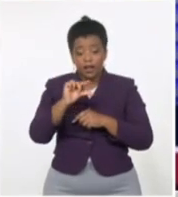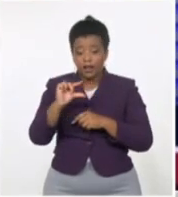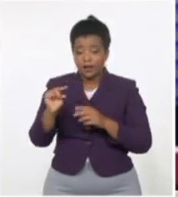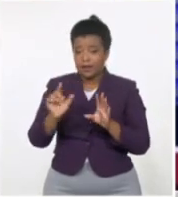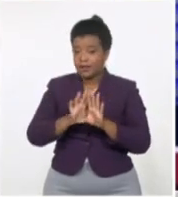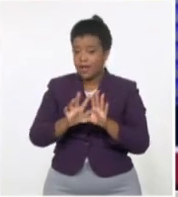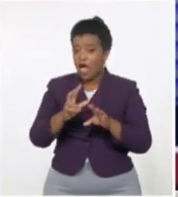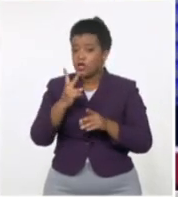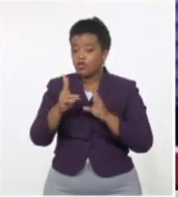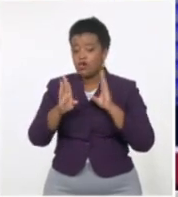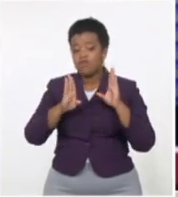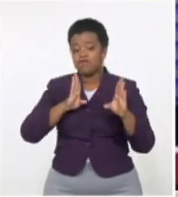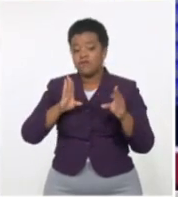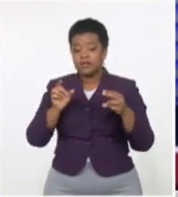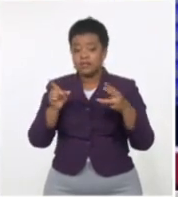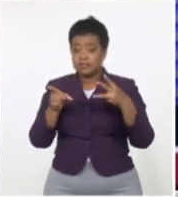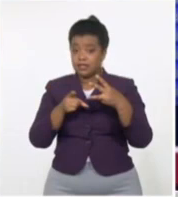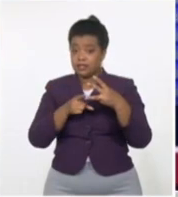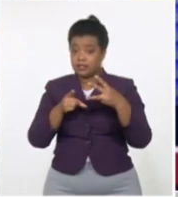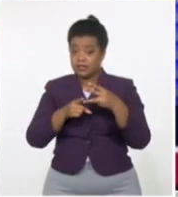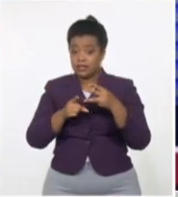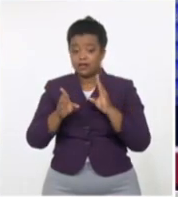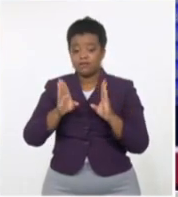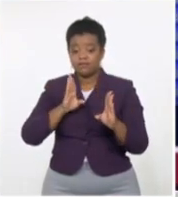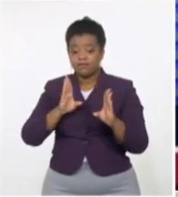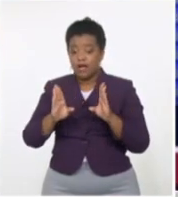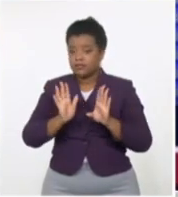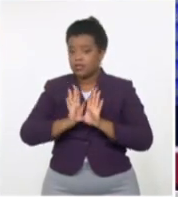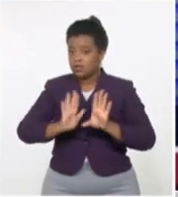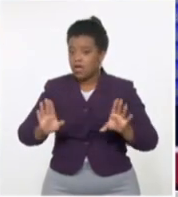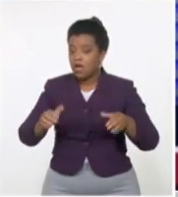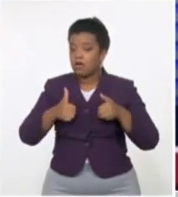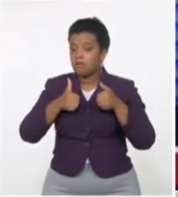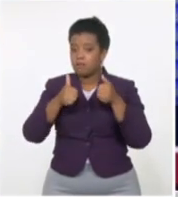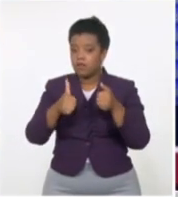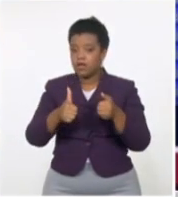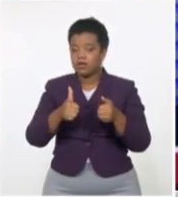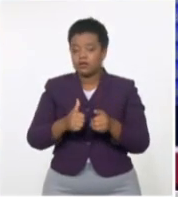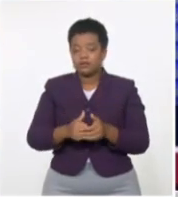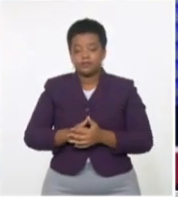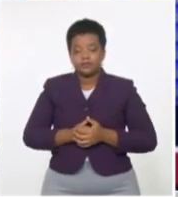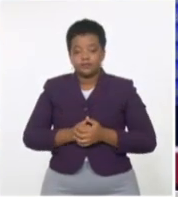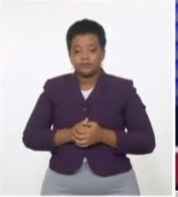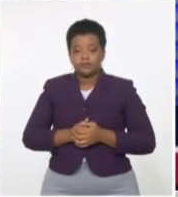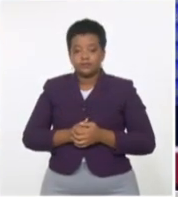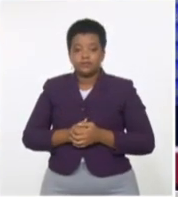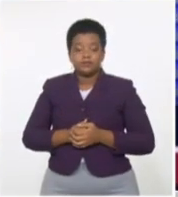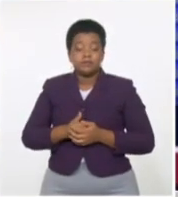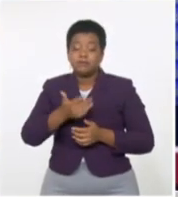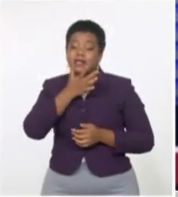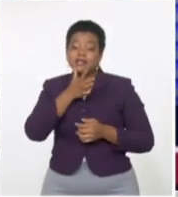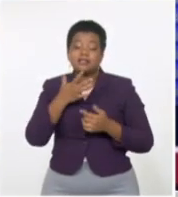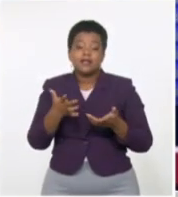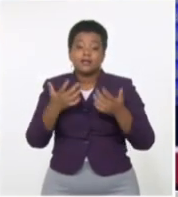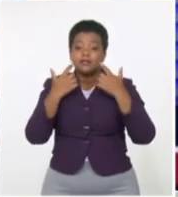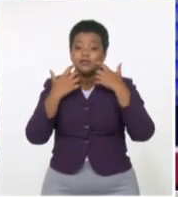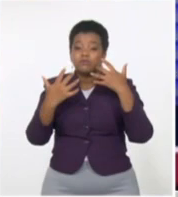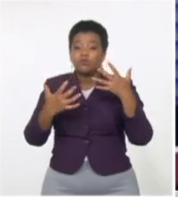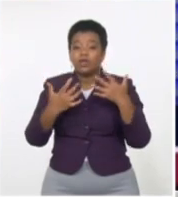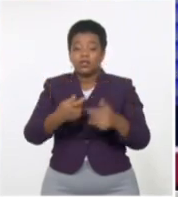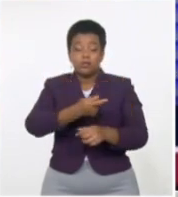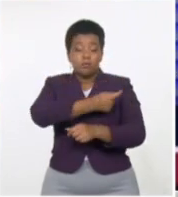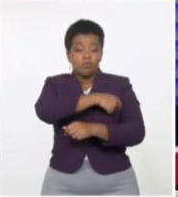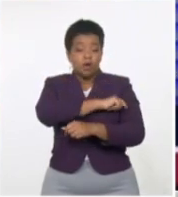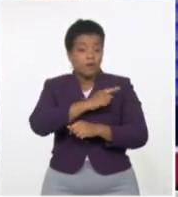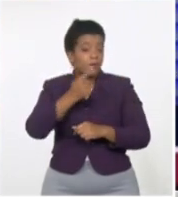su fase, uno ya concluye la fase de inmunización de la fase 3 y el otro casi concluyendo. Y me parece que es importante que nuestra población sepa